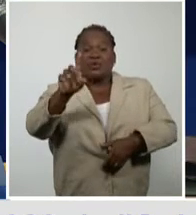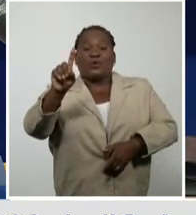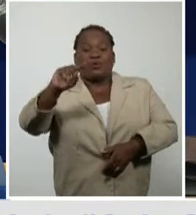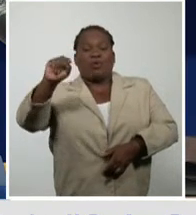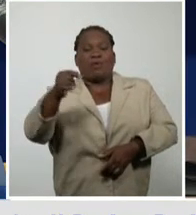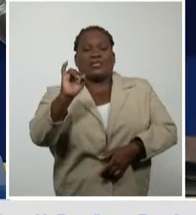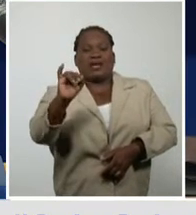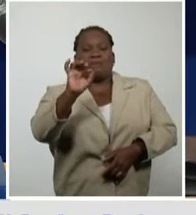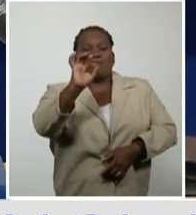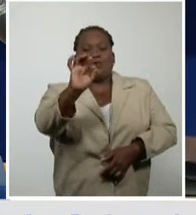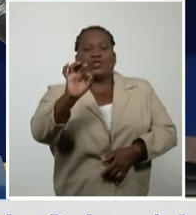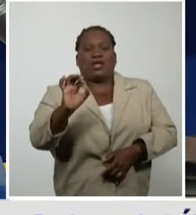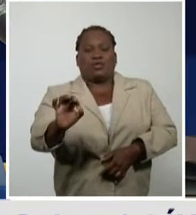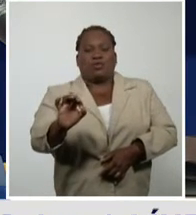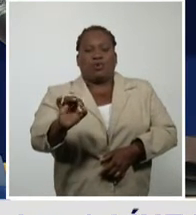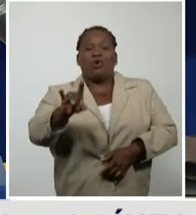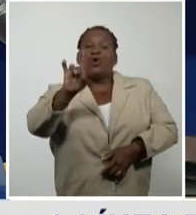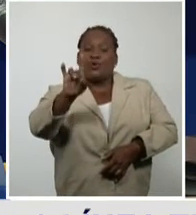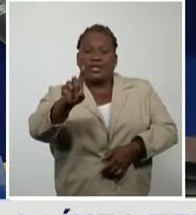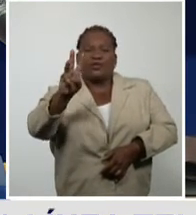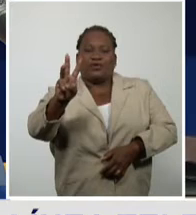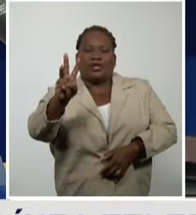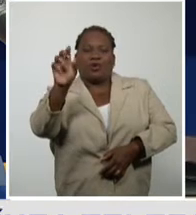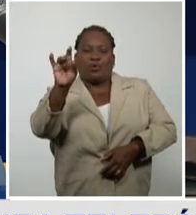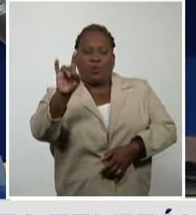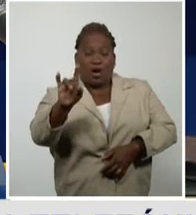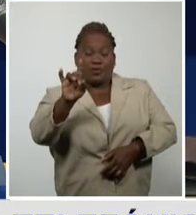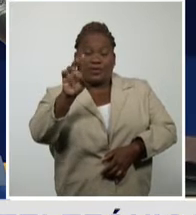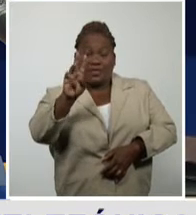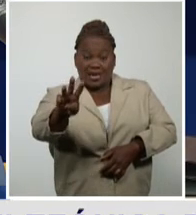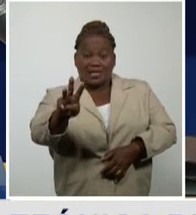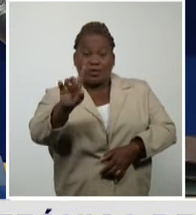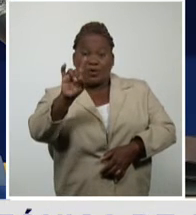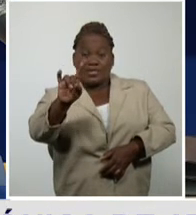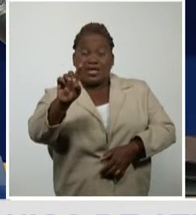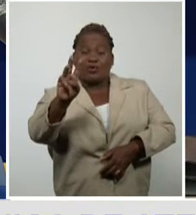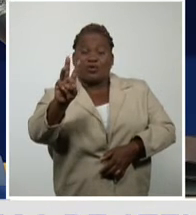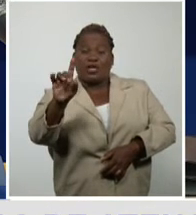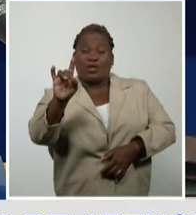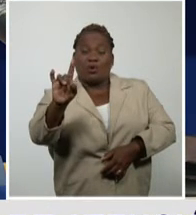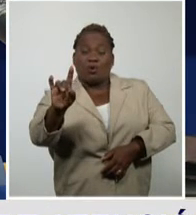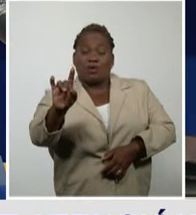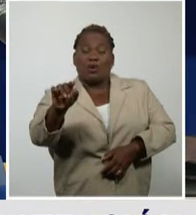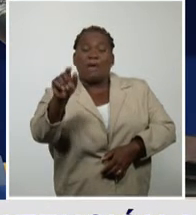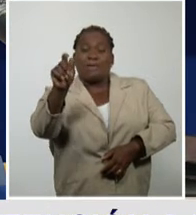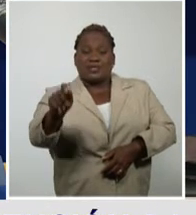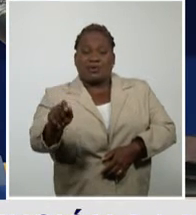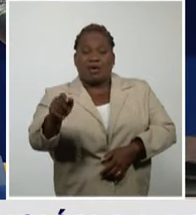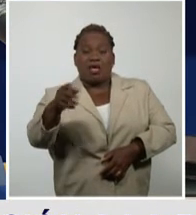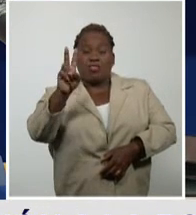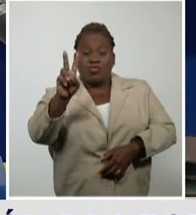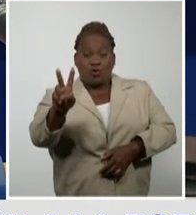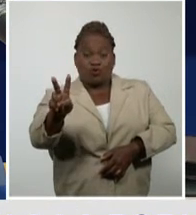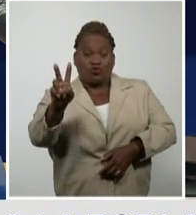51,6%, 934. 2 de los 6 del día de ayer son del sexo femenino y se